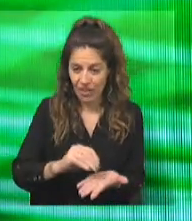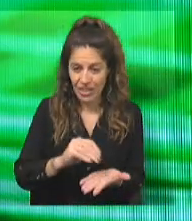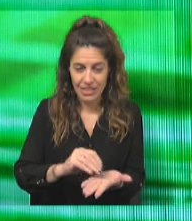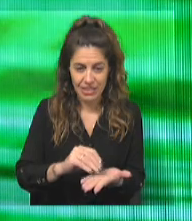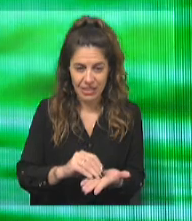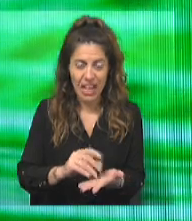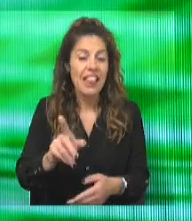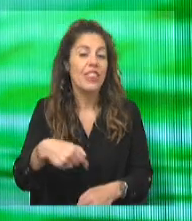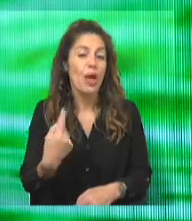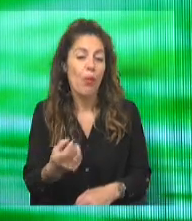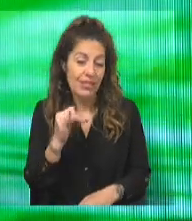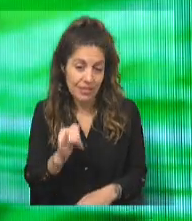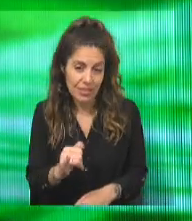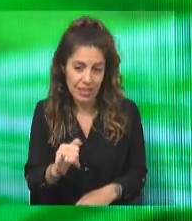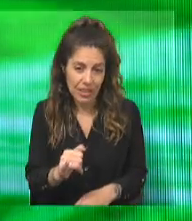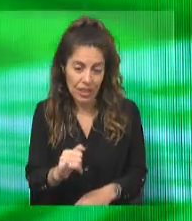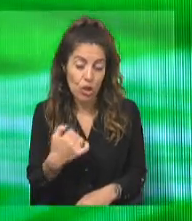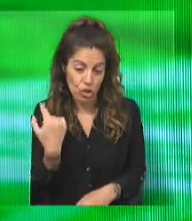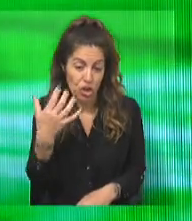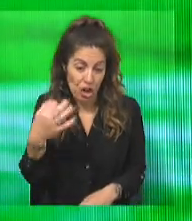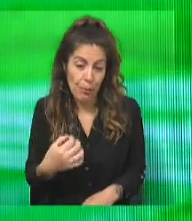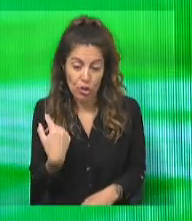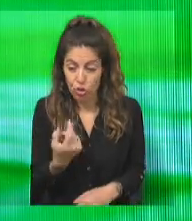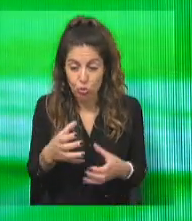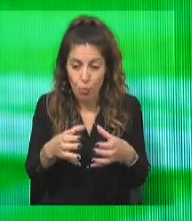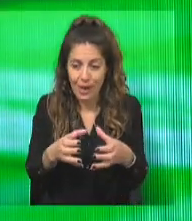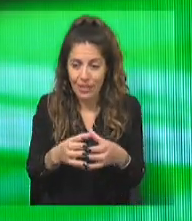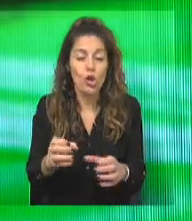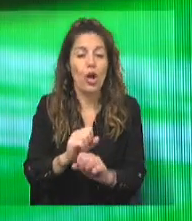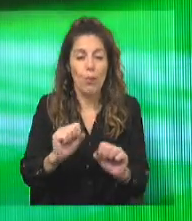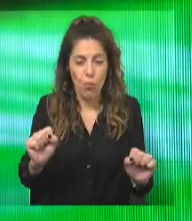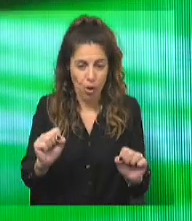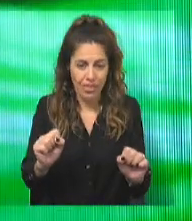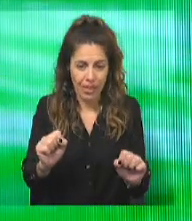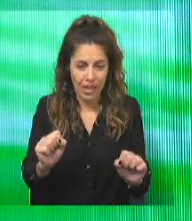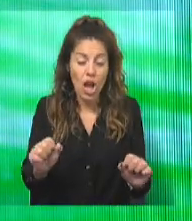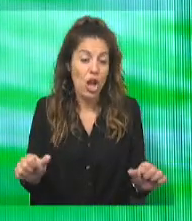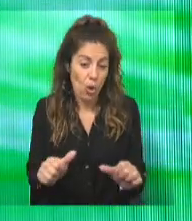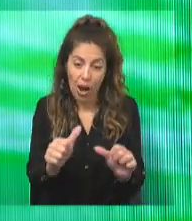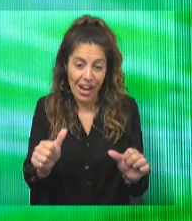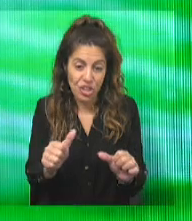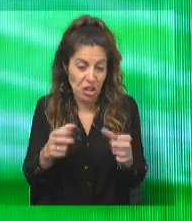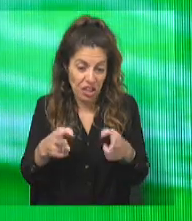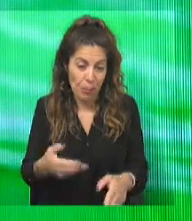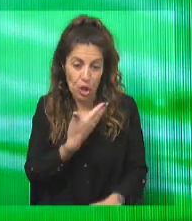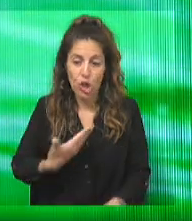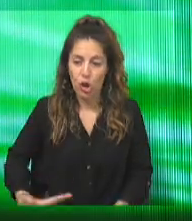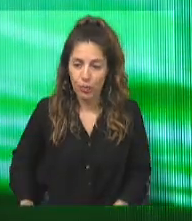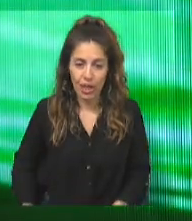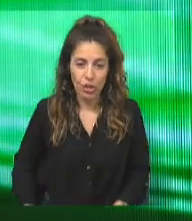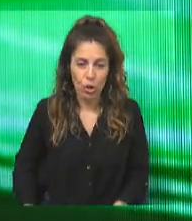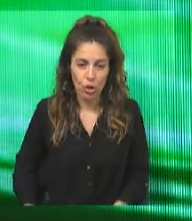y después sí nos consideramos un partido que puede este y de hecho lo ha hecho en este periodo de gobierno